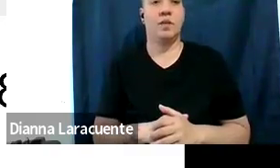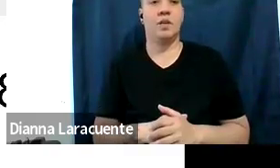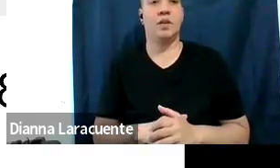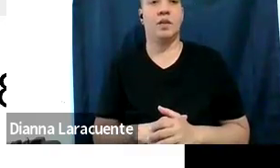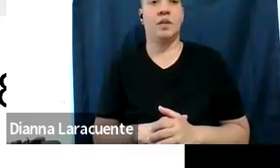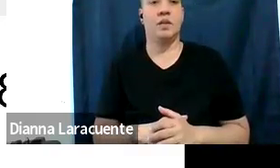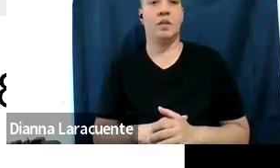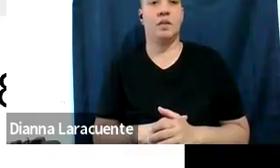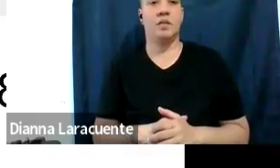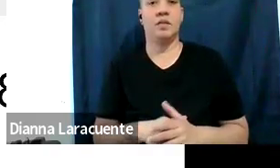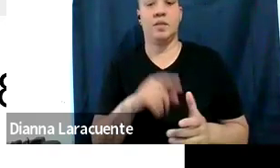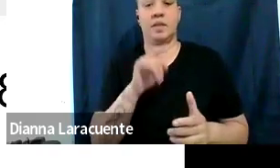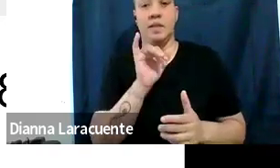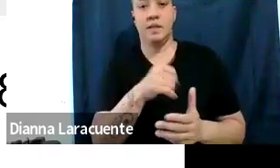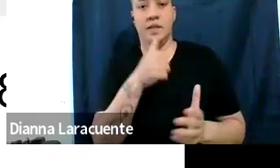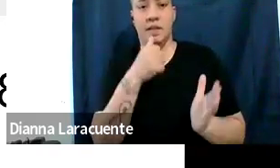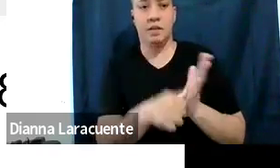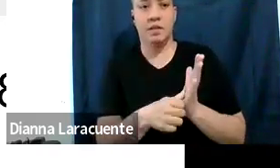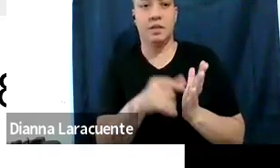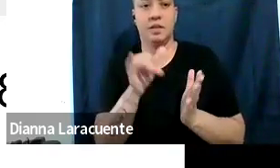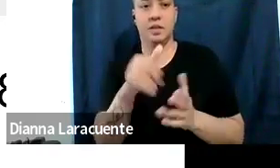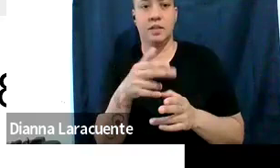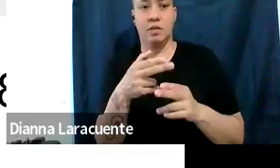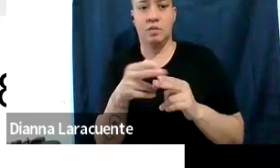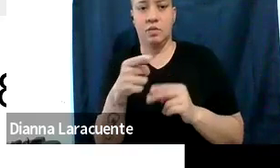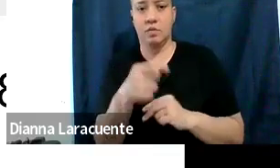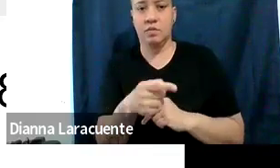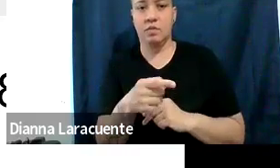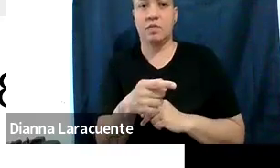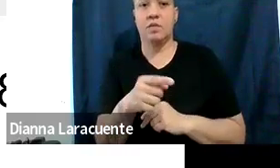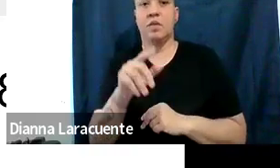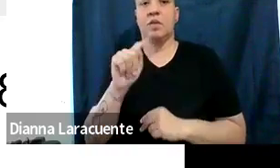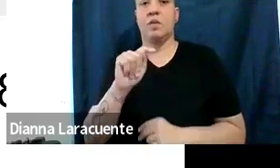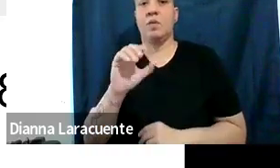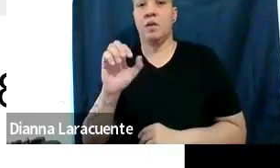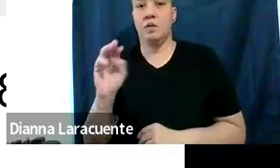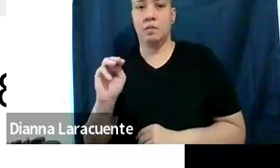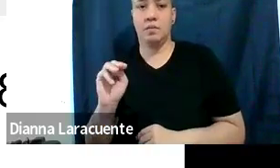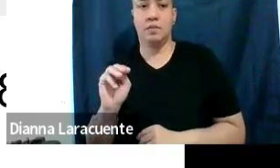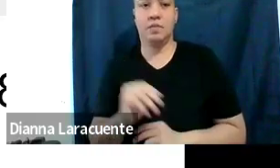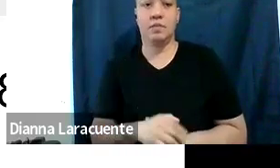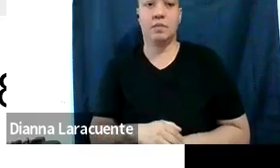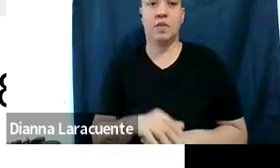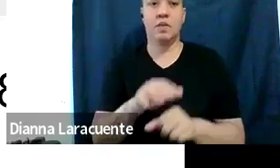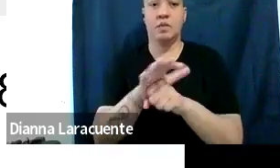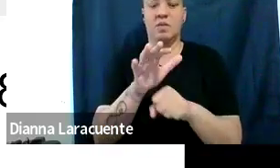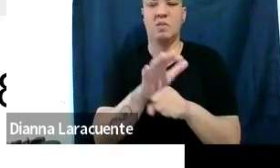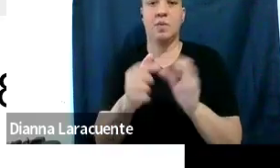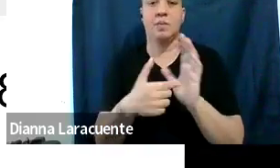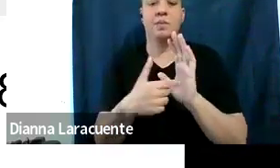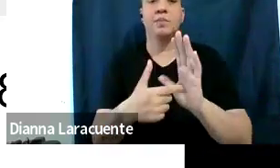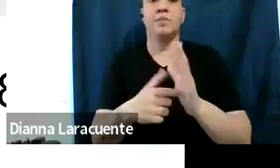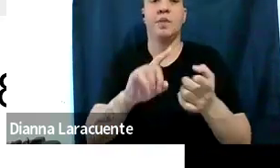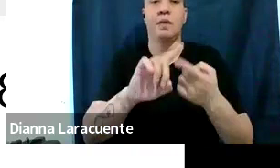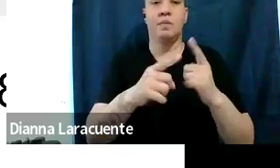la de McIntyre, y aquí está corta el automóvil Carrión Maduro, duró lo suficiente para demostrar a amigos y